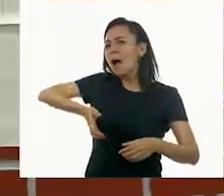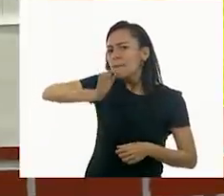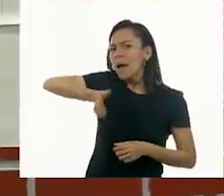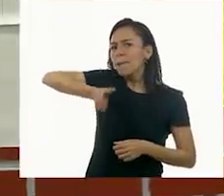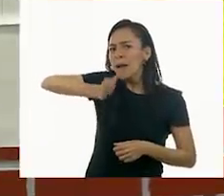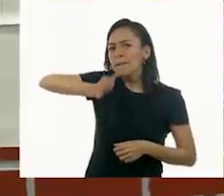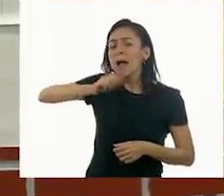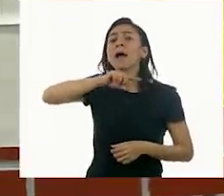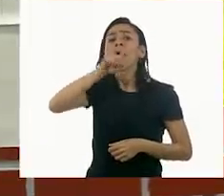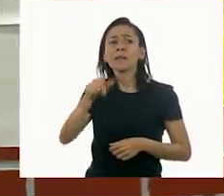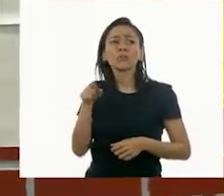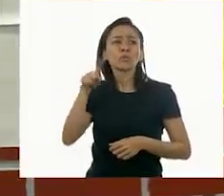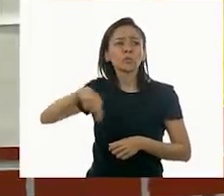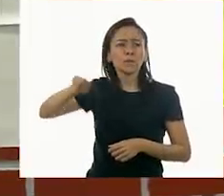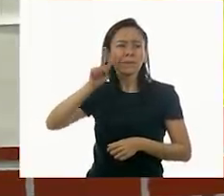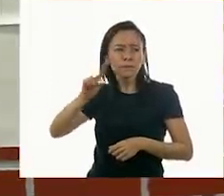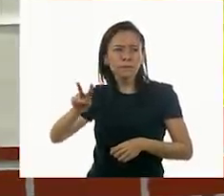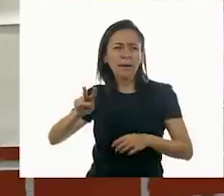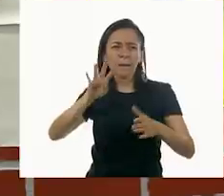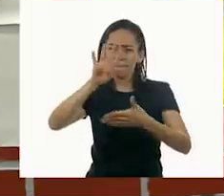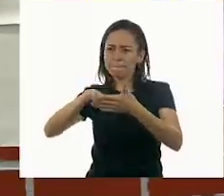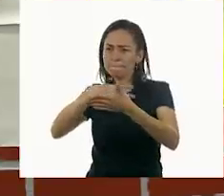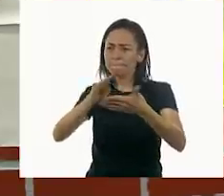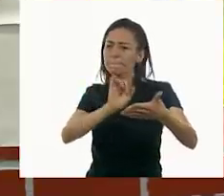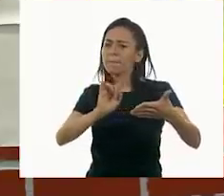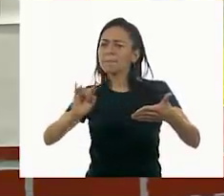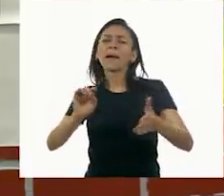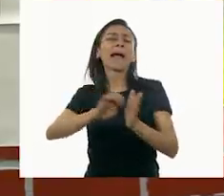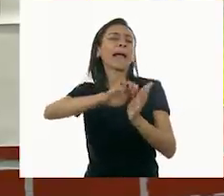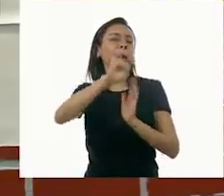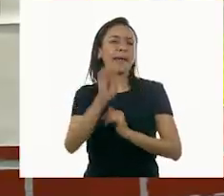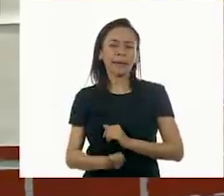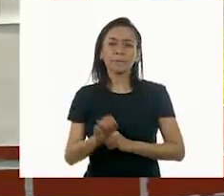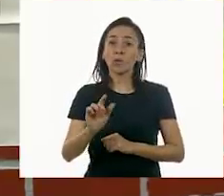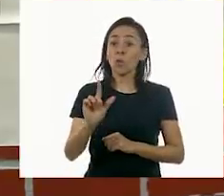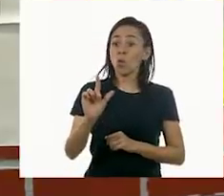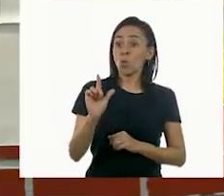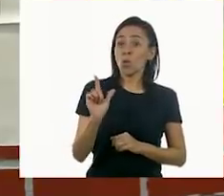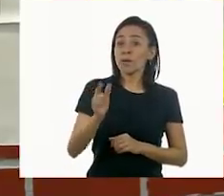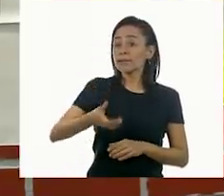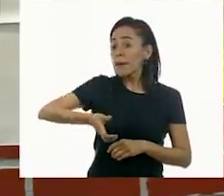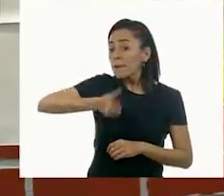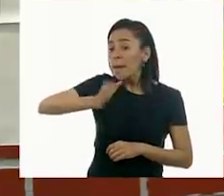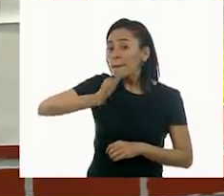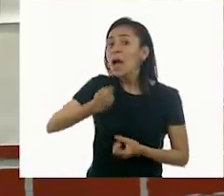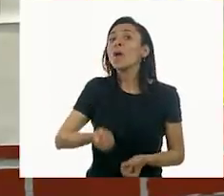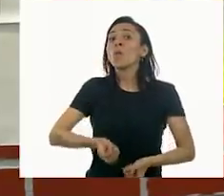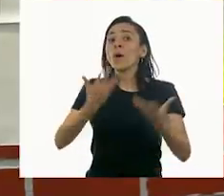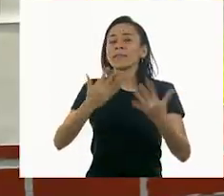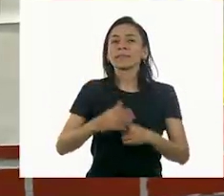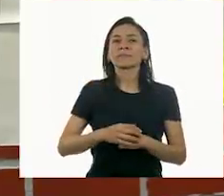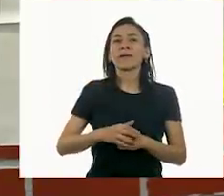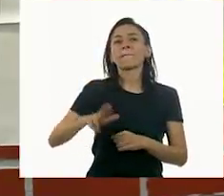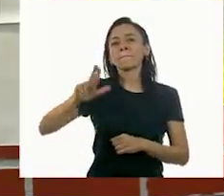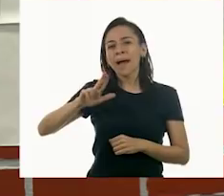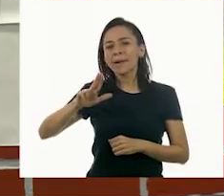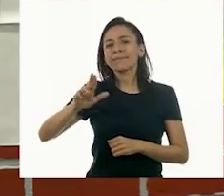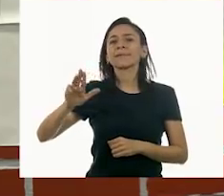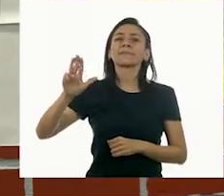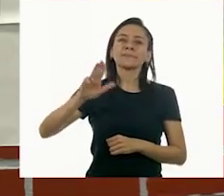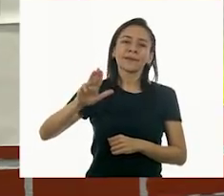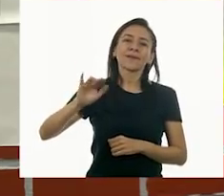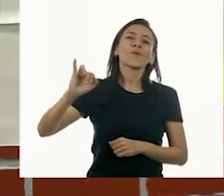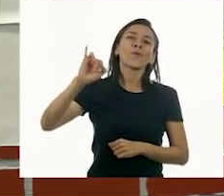así. Por ejemplo, el lunes, ¿cuántos vasos tomé? El martes, miércoles,